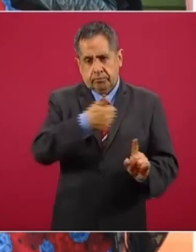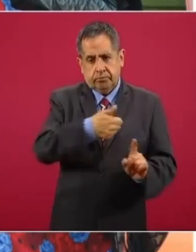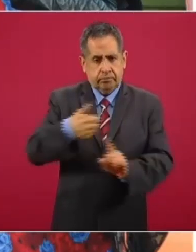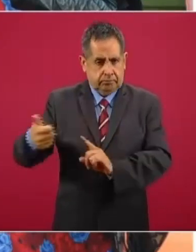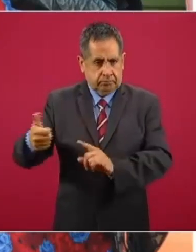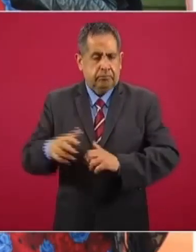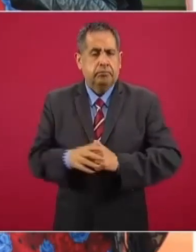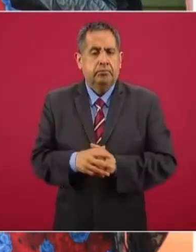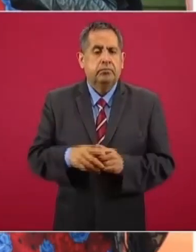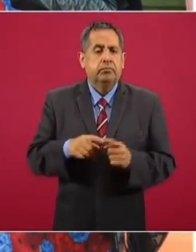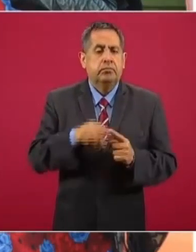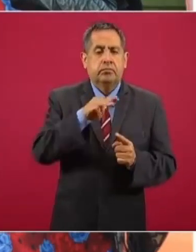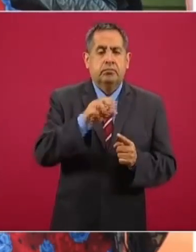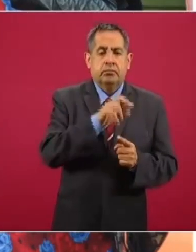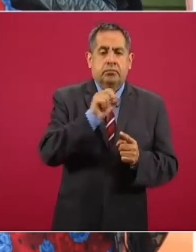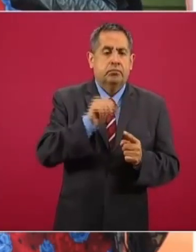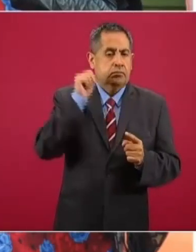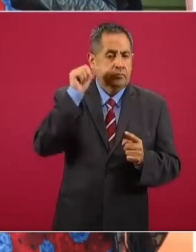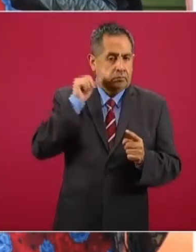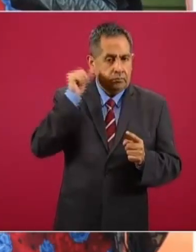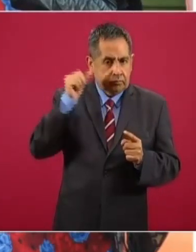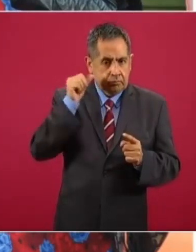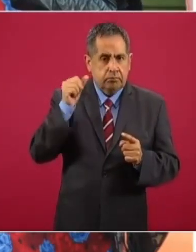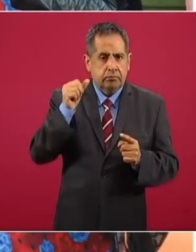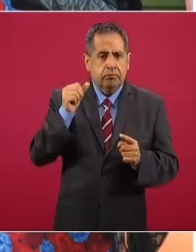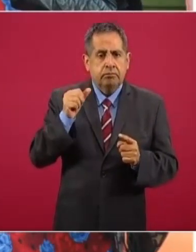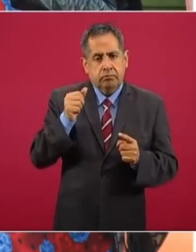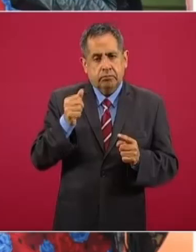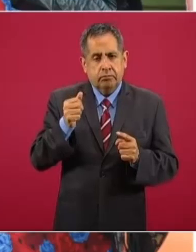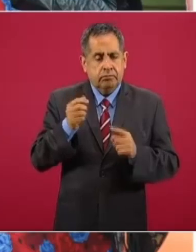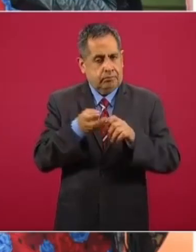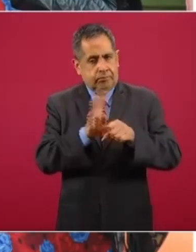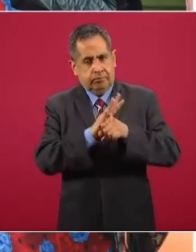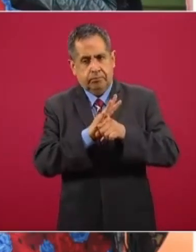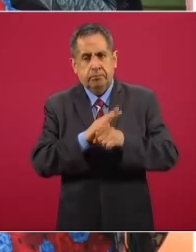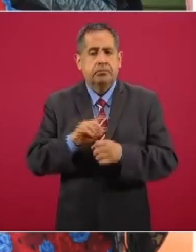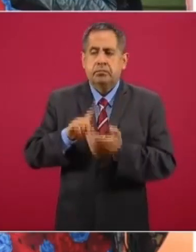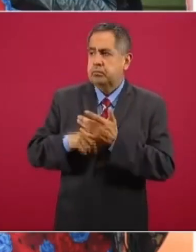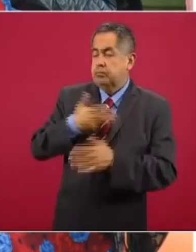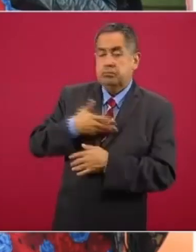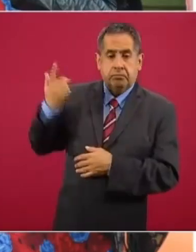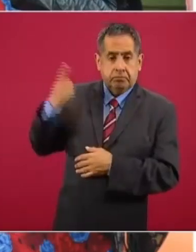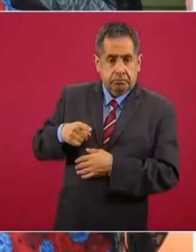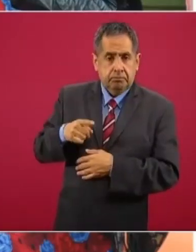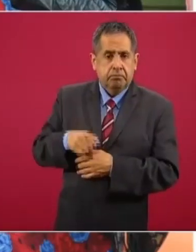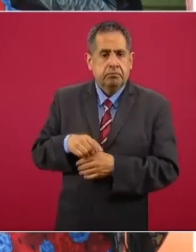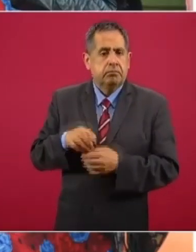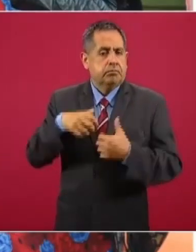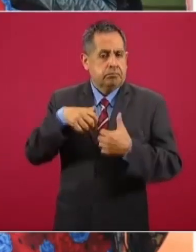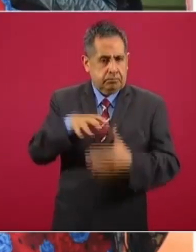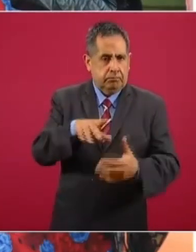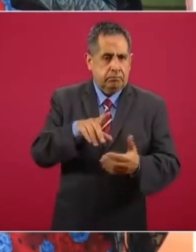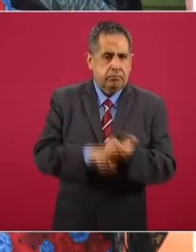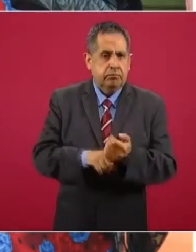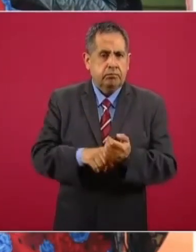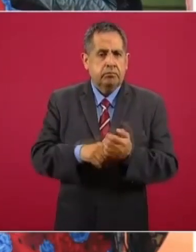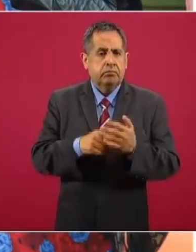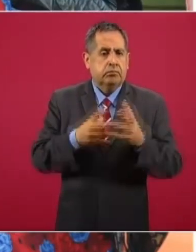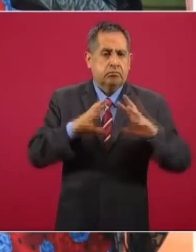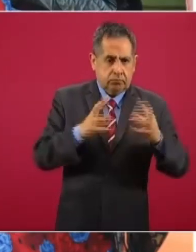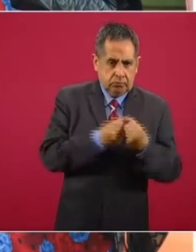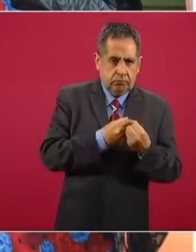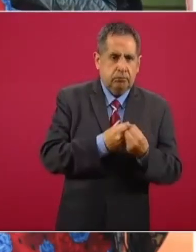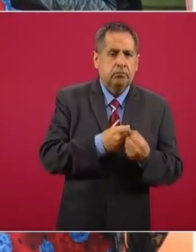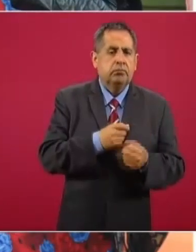pesos. Marzo y abril, ya en la pandemia, por indicaciones del presidente, pagaron dos bimestres,